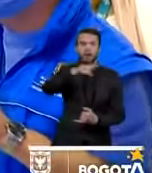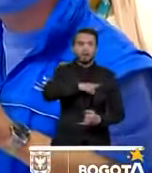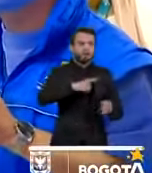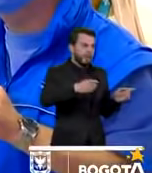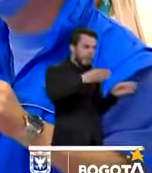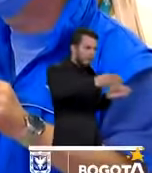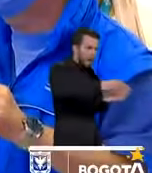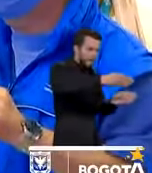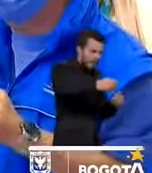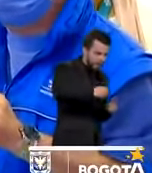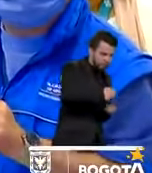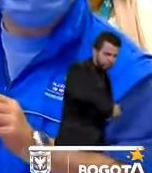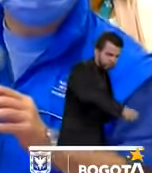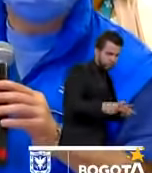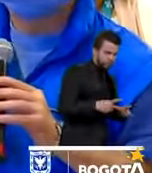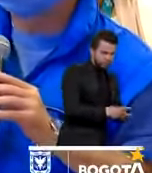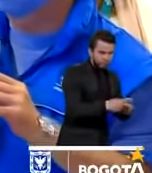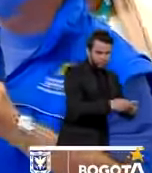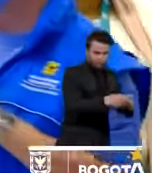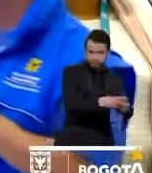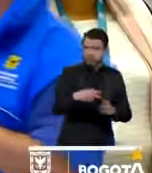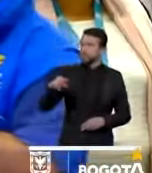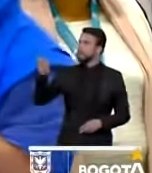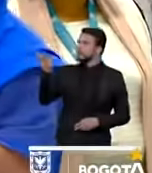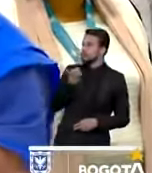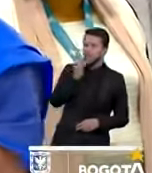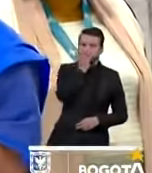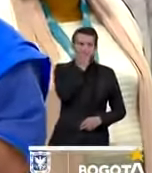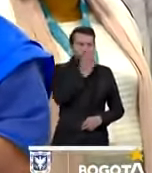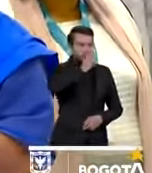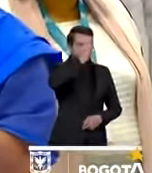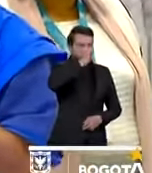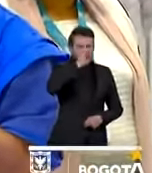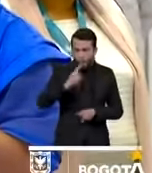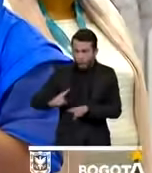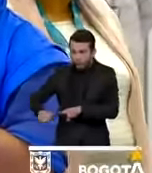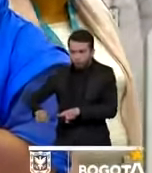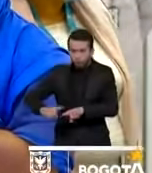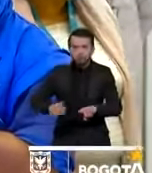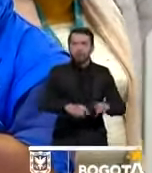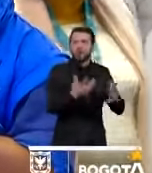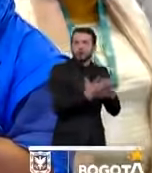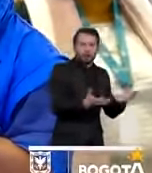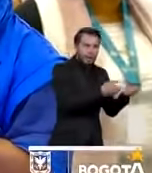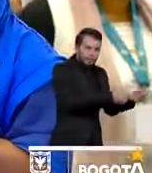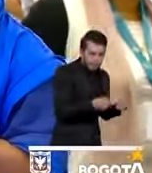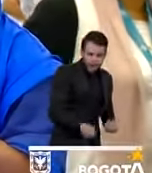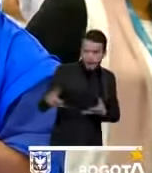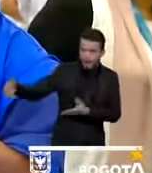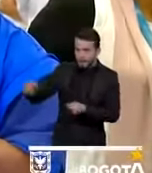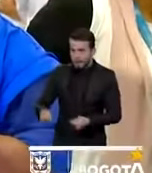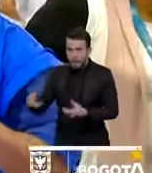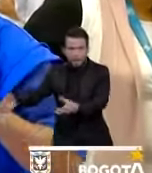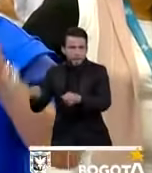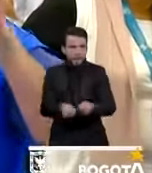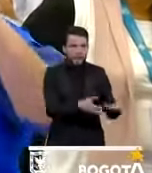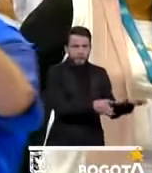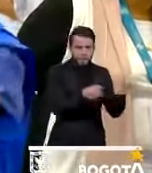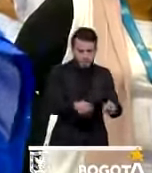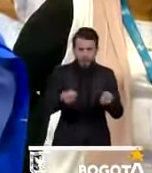redes eléctricas, redes de oxígeno con las que se cuenta, y toda la aparatología que tuvimos que conseguir para ese tipo de